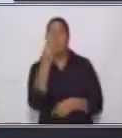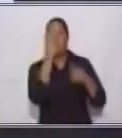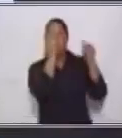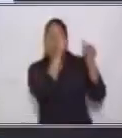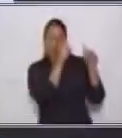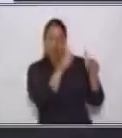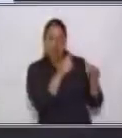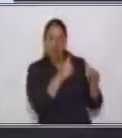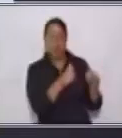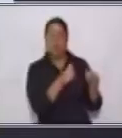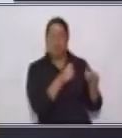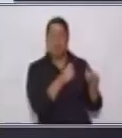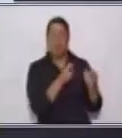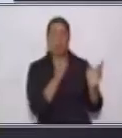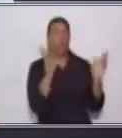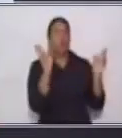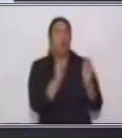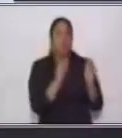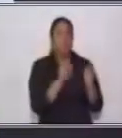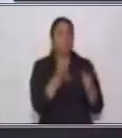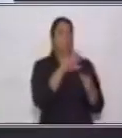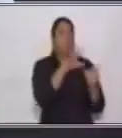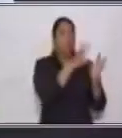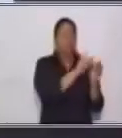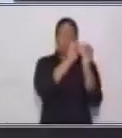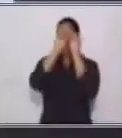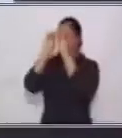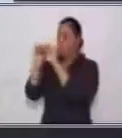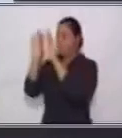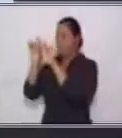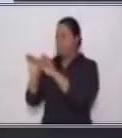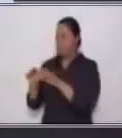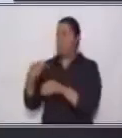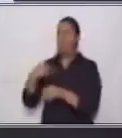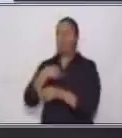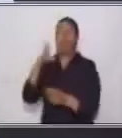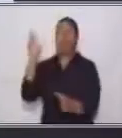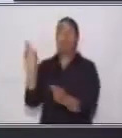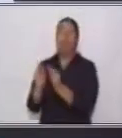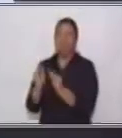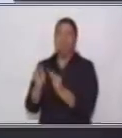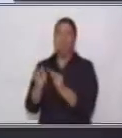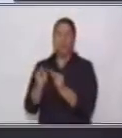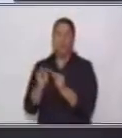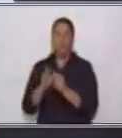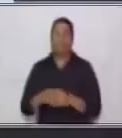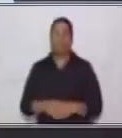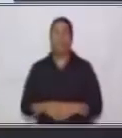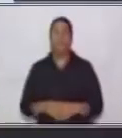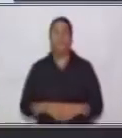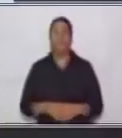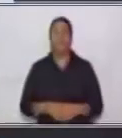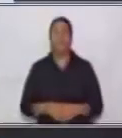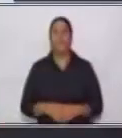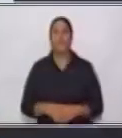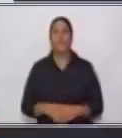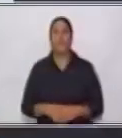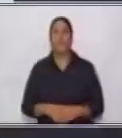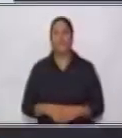extrajimos este texto de acá, que constituye nuestro resumen. Ahora trata